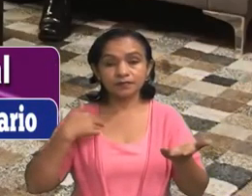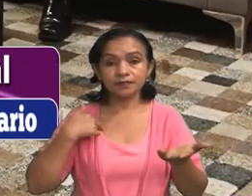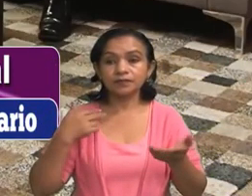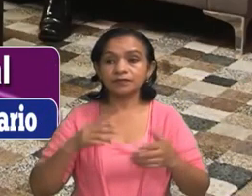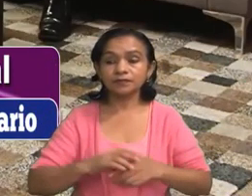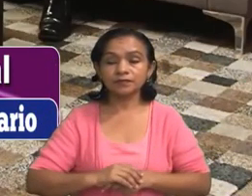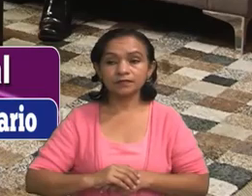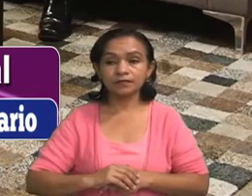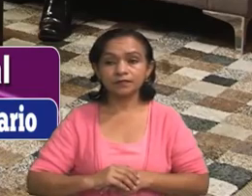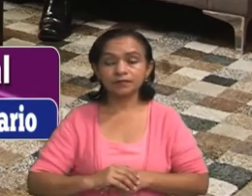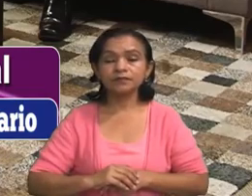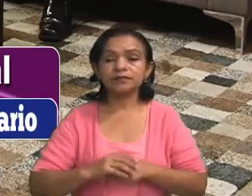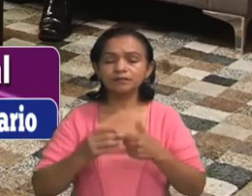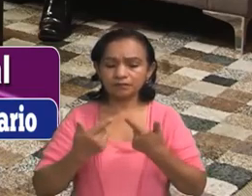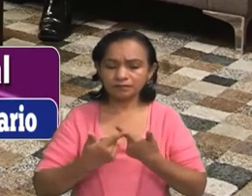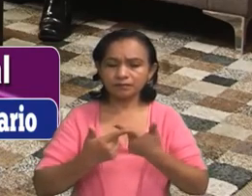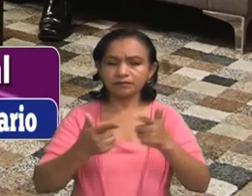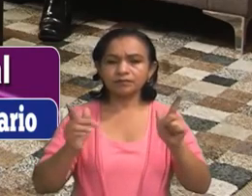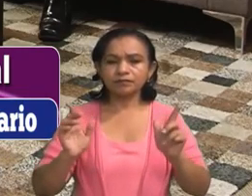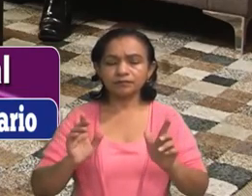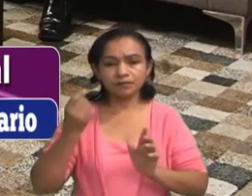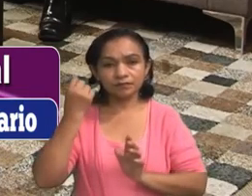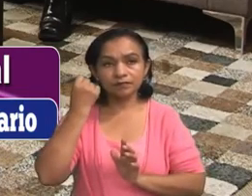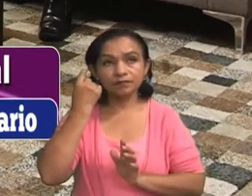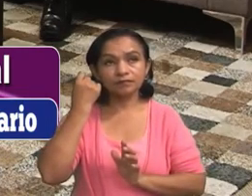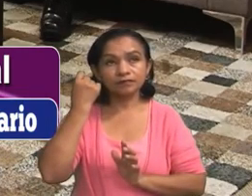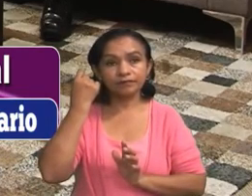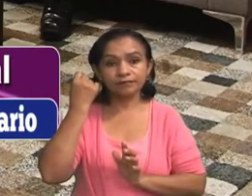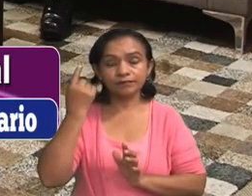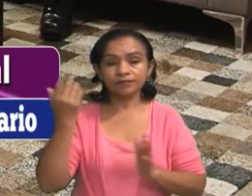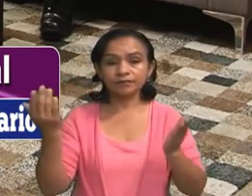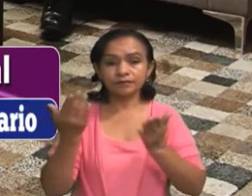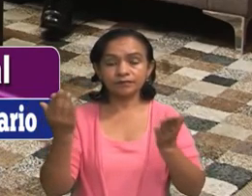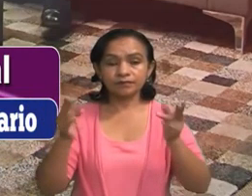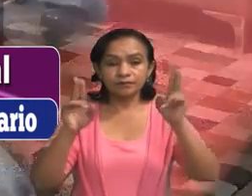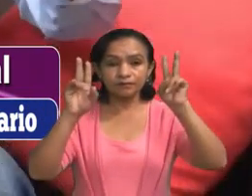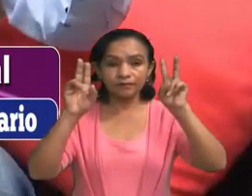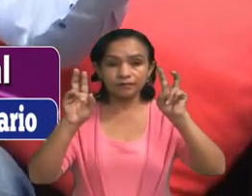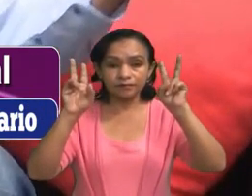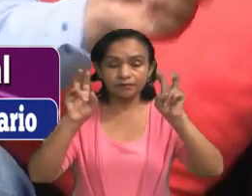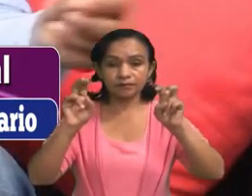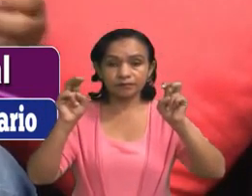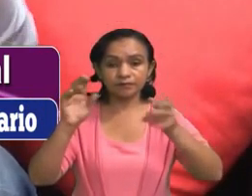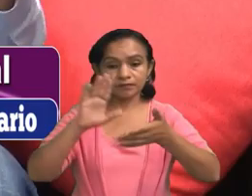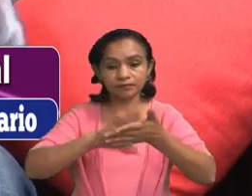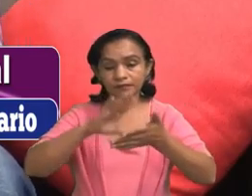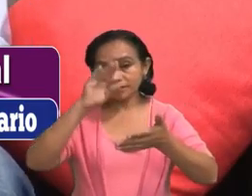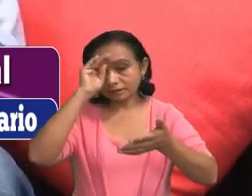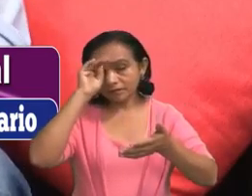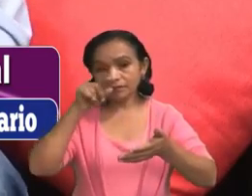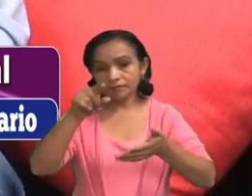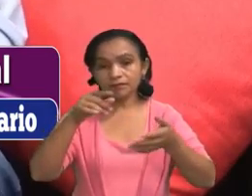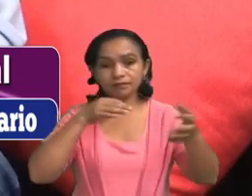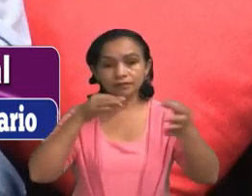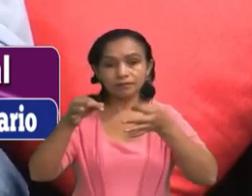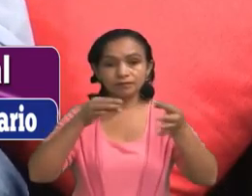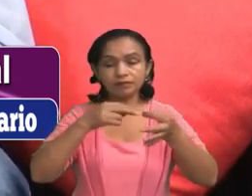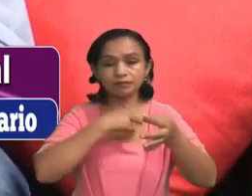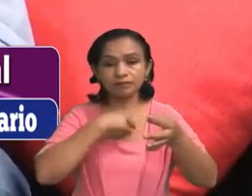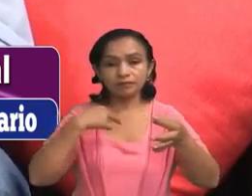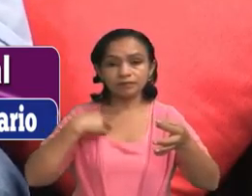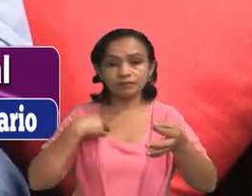y con acceso libre. Entender un poquito a partir de los temas, a partir de ese aprendizaje que usted mencionaba, que ya se ha